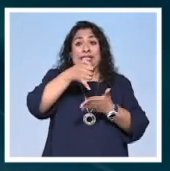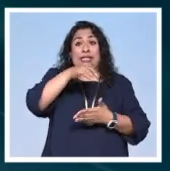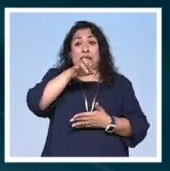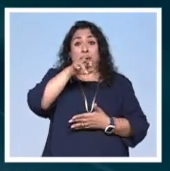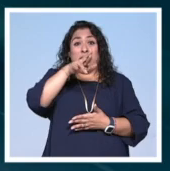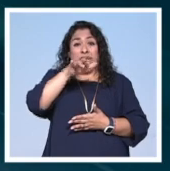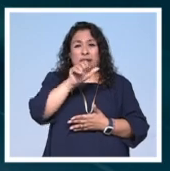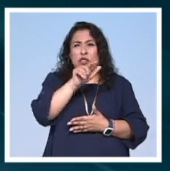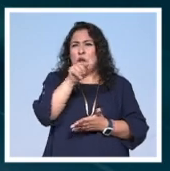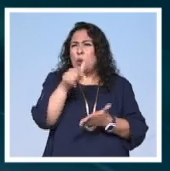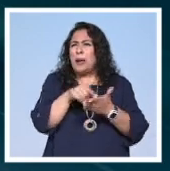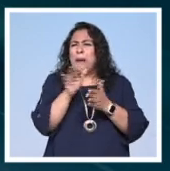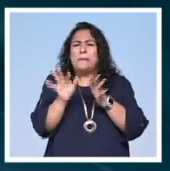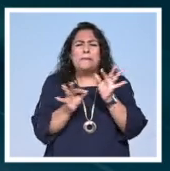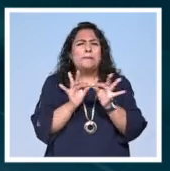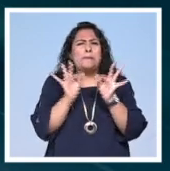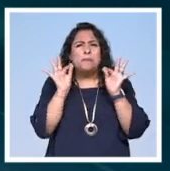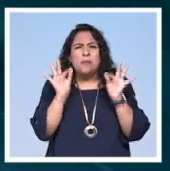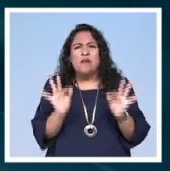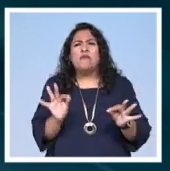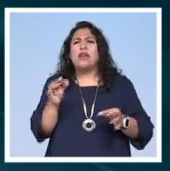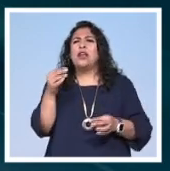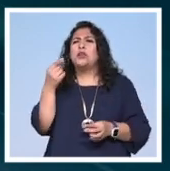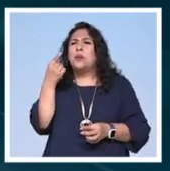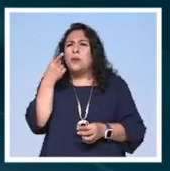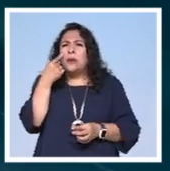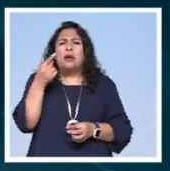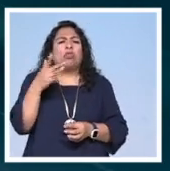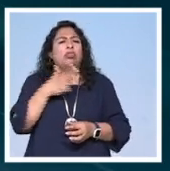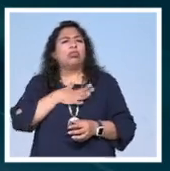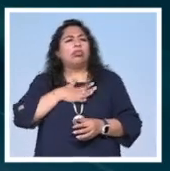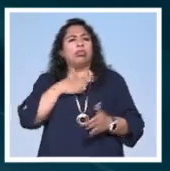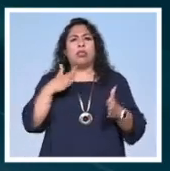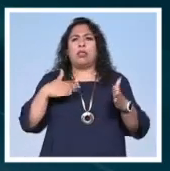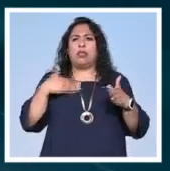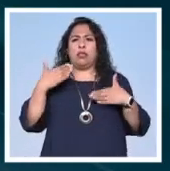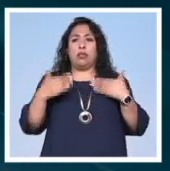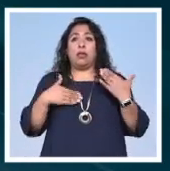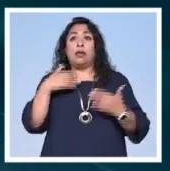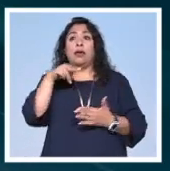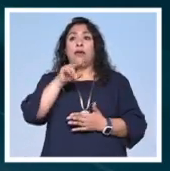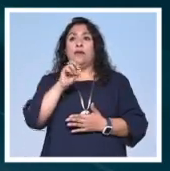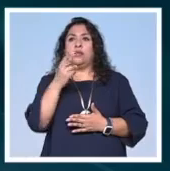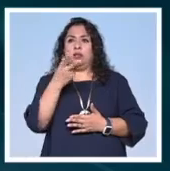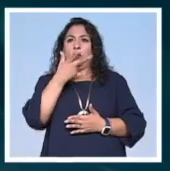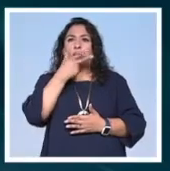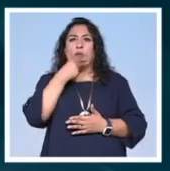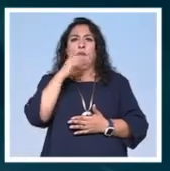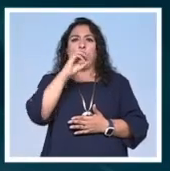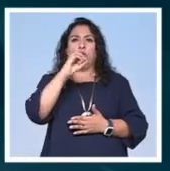lugar ideal para encontrarse y recrearse Noticias 22 Óscar